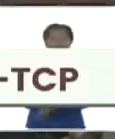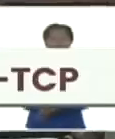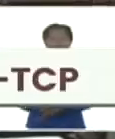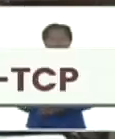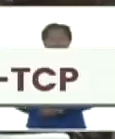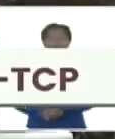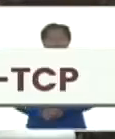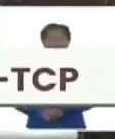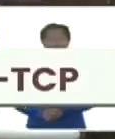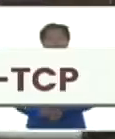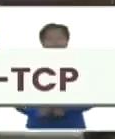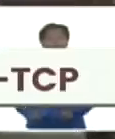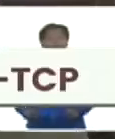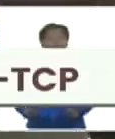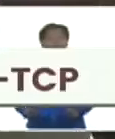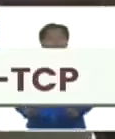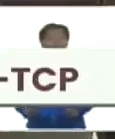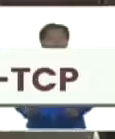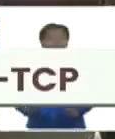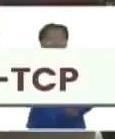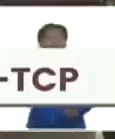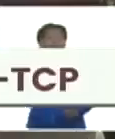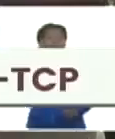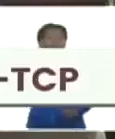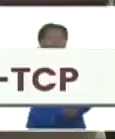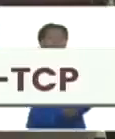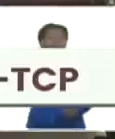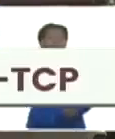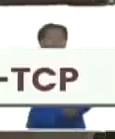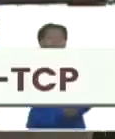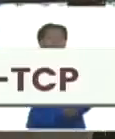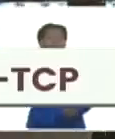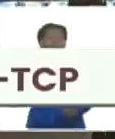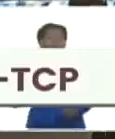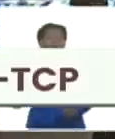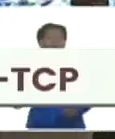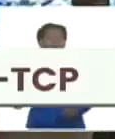Ya no solamente se trata de